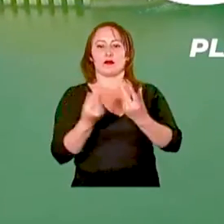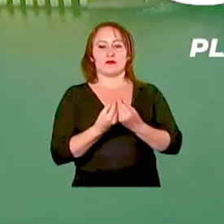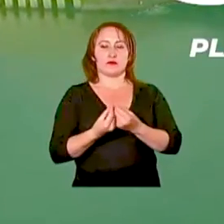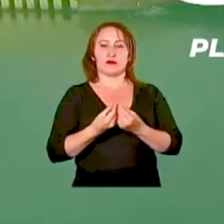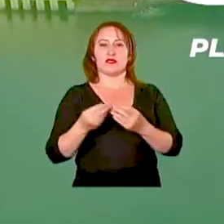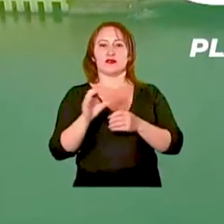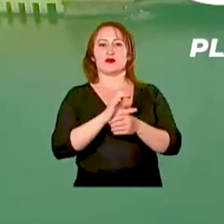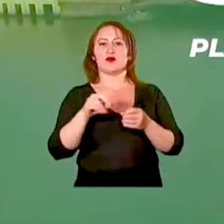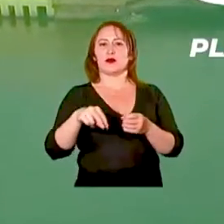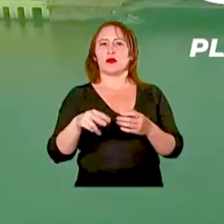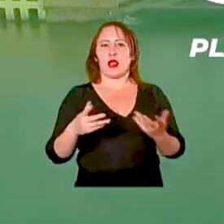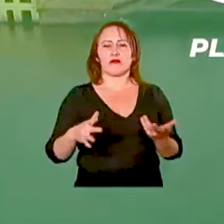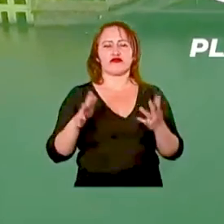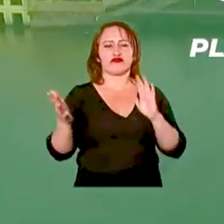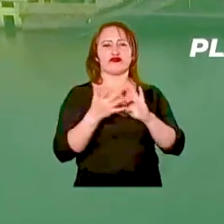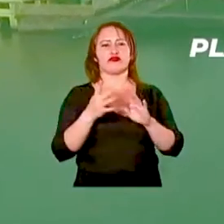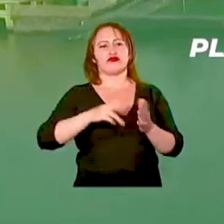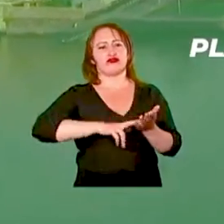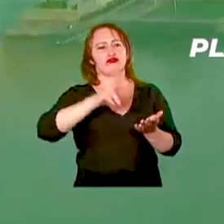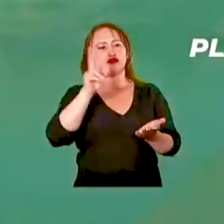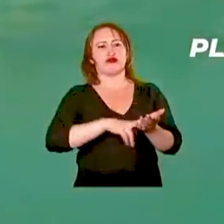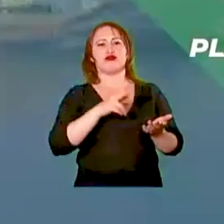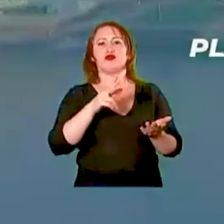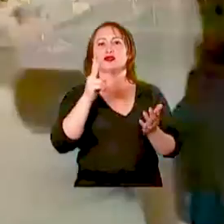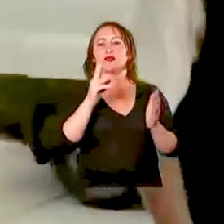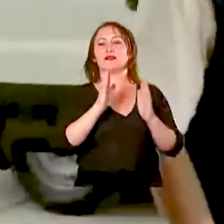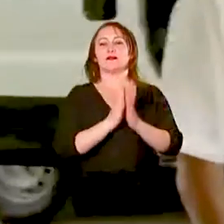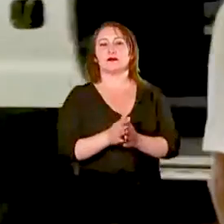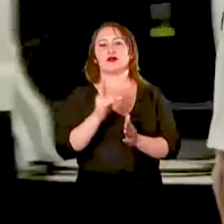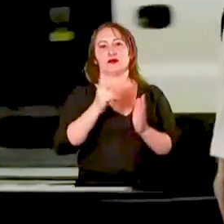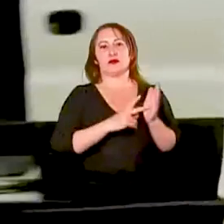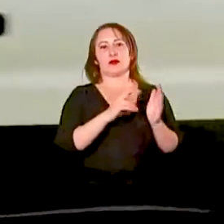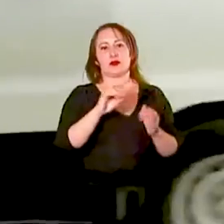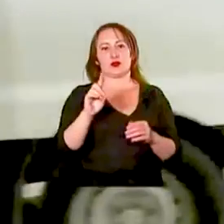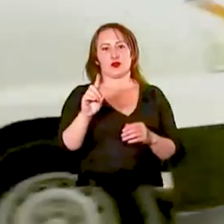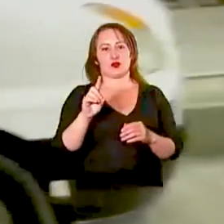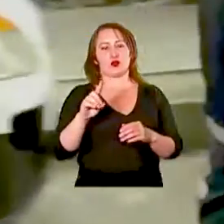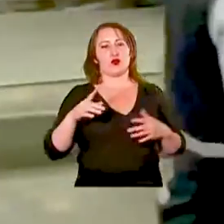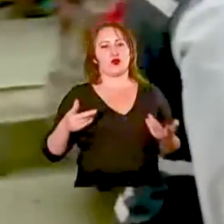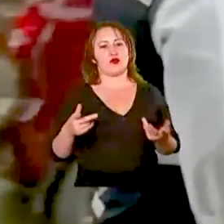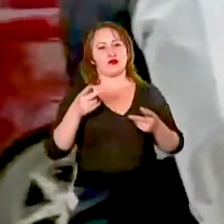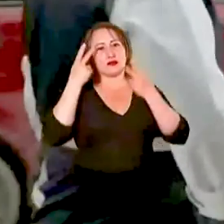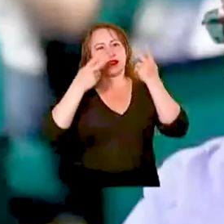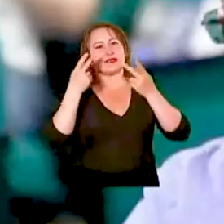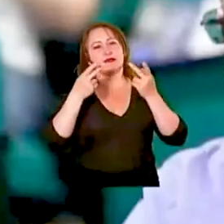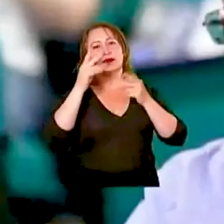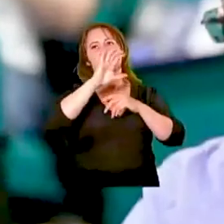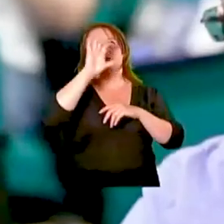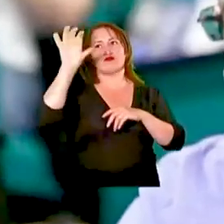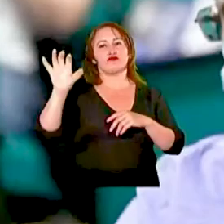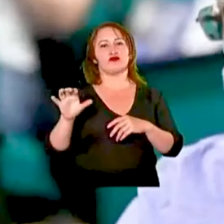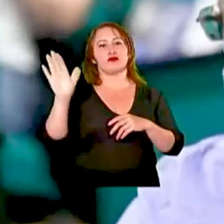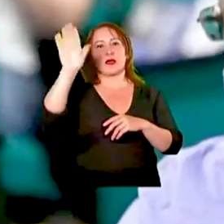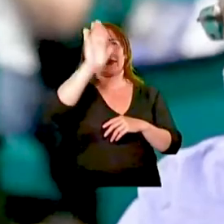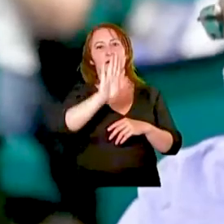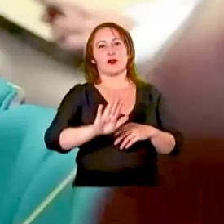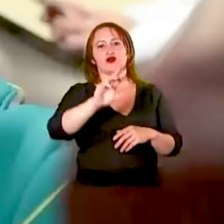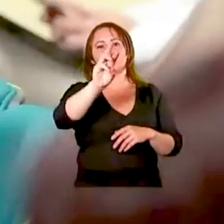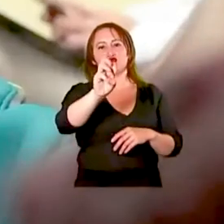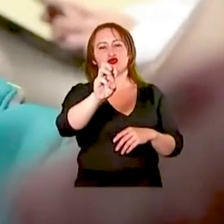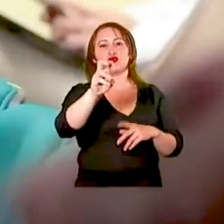ciudadana fueran elaborados y aprobados a diciembre de 2021. A partir de las visitas a 8 departamentos y las